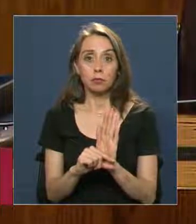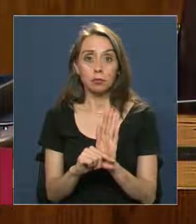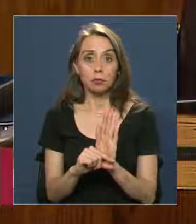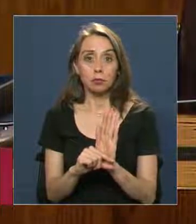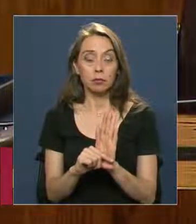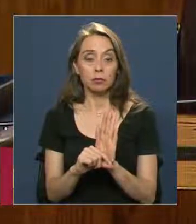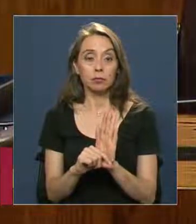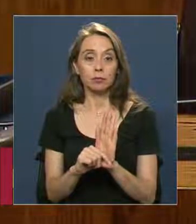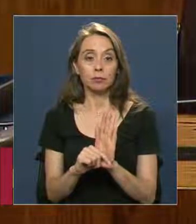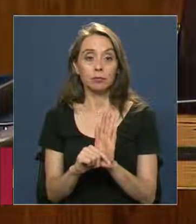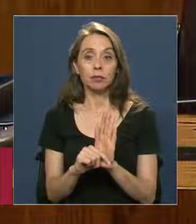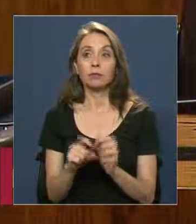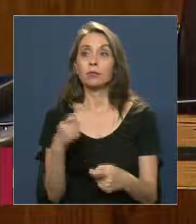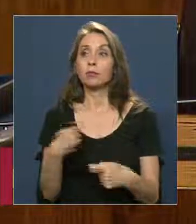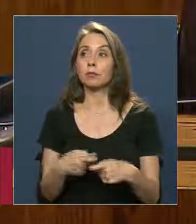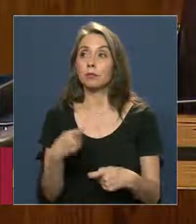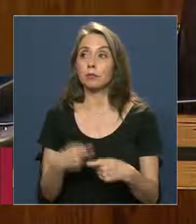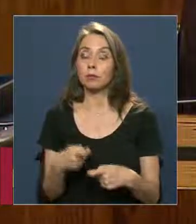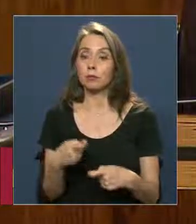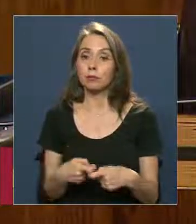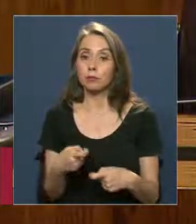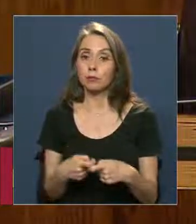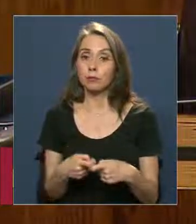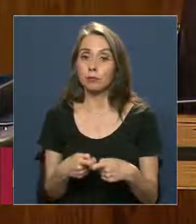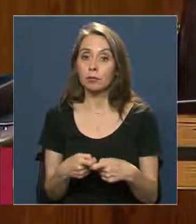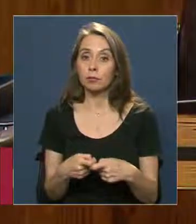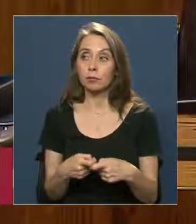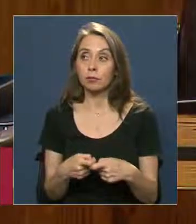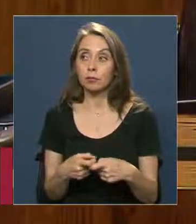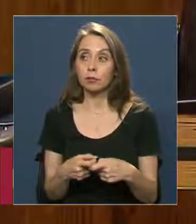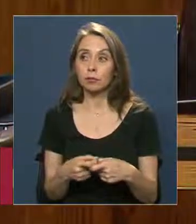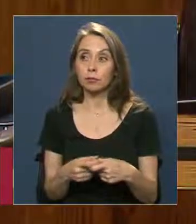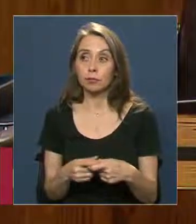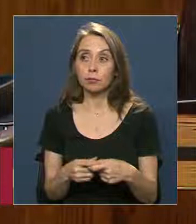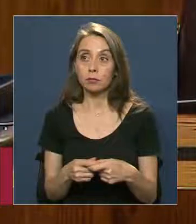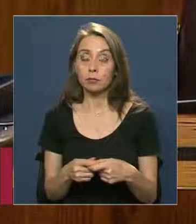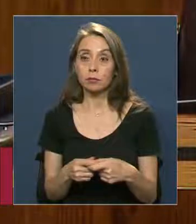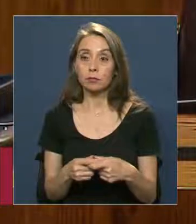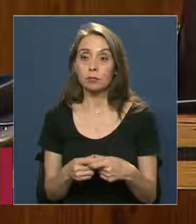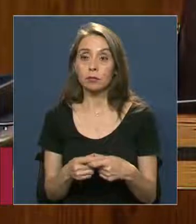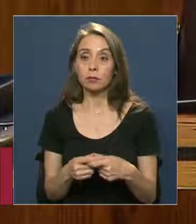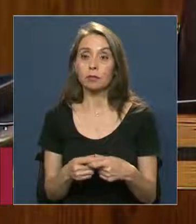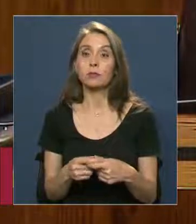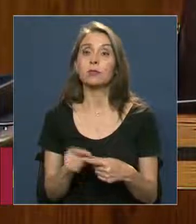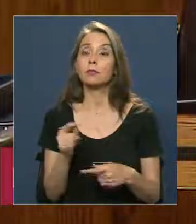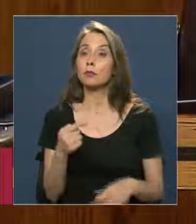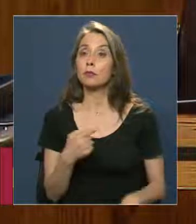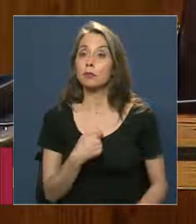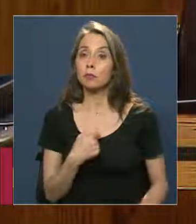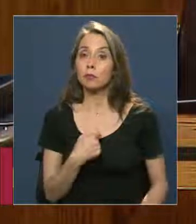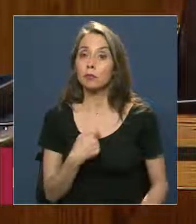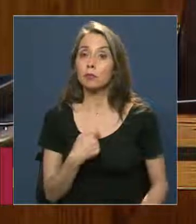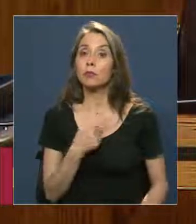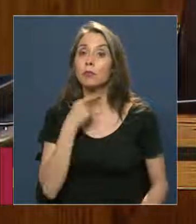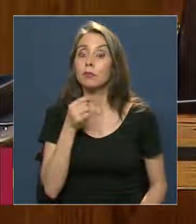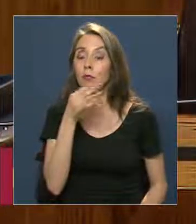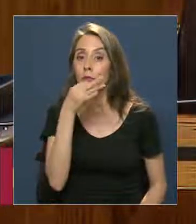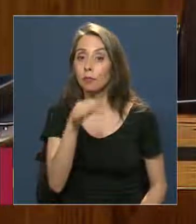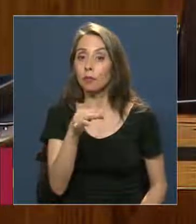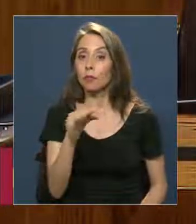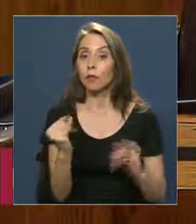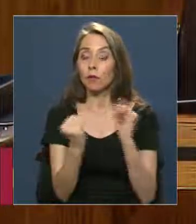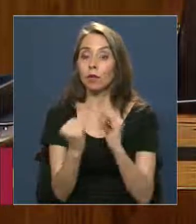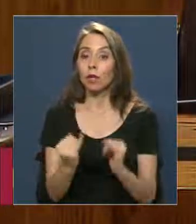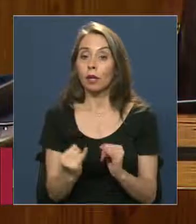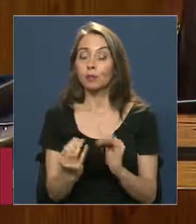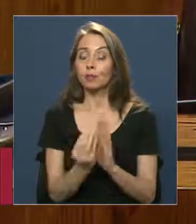y el negacionismo. Respecto de estas dos figuras, yo quiero manifestar que la forma como